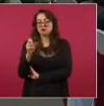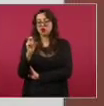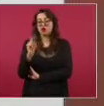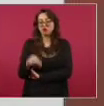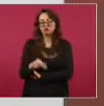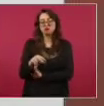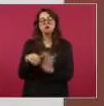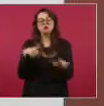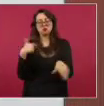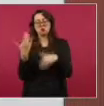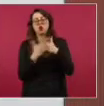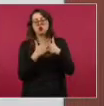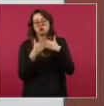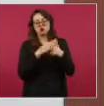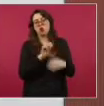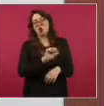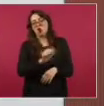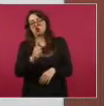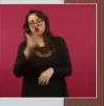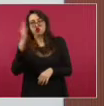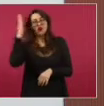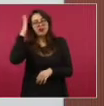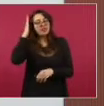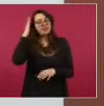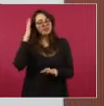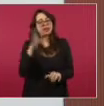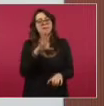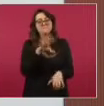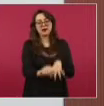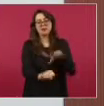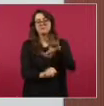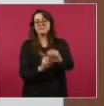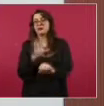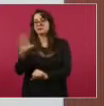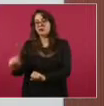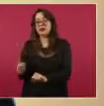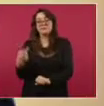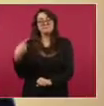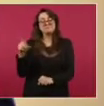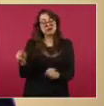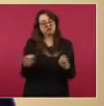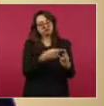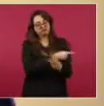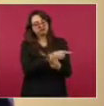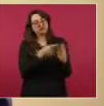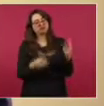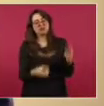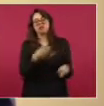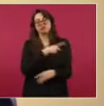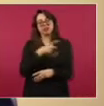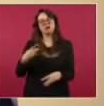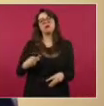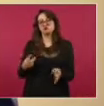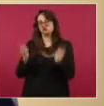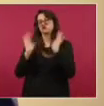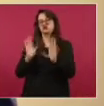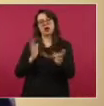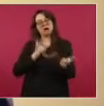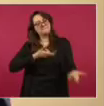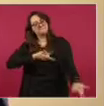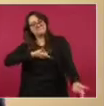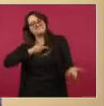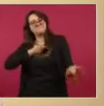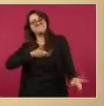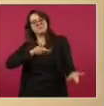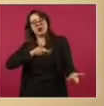otros, pero a estos el general Torres y yo creemos conveniente fusilarlos, pero